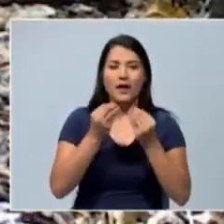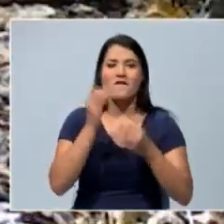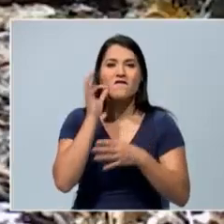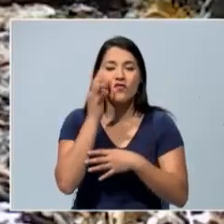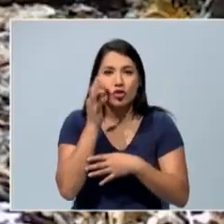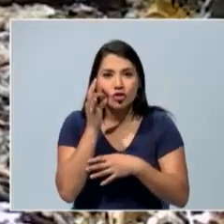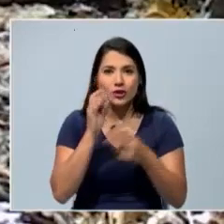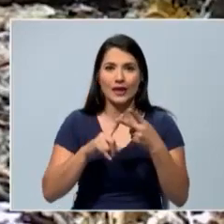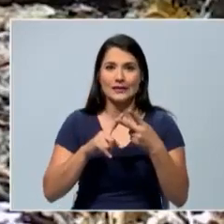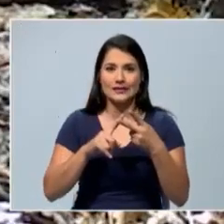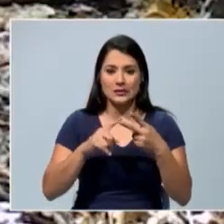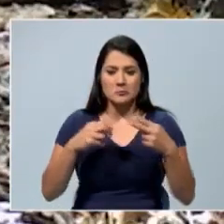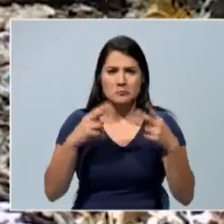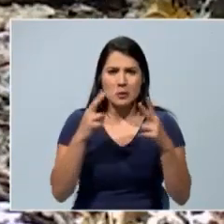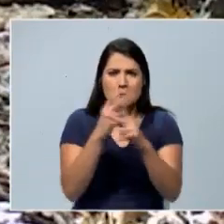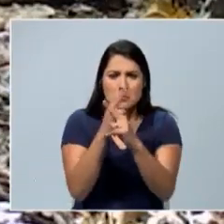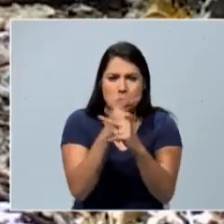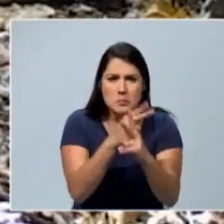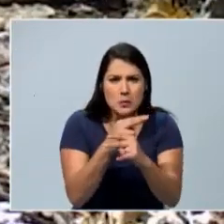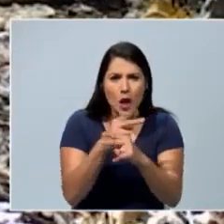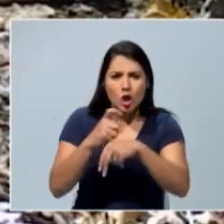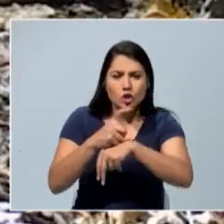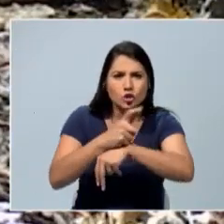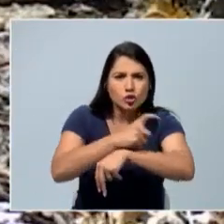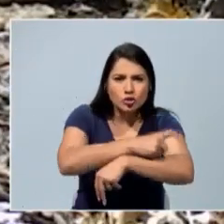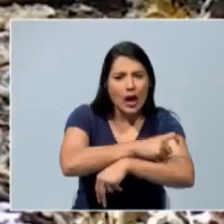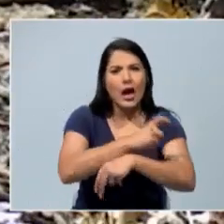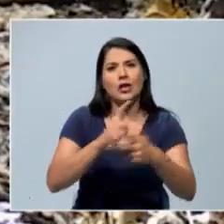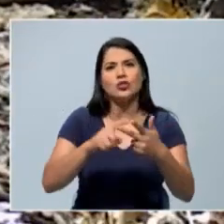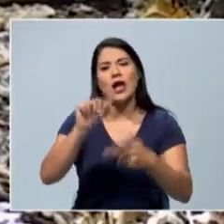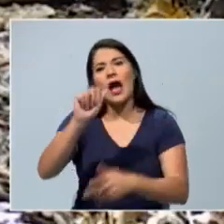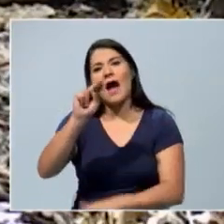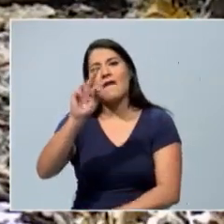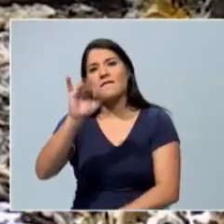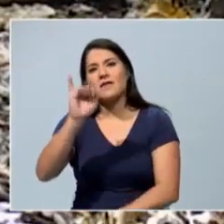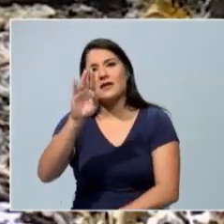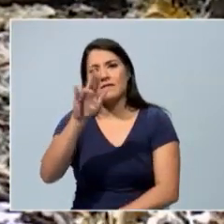frutas, insectos, gusanos, reptiles y anfibios.